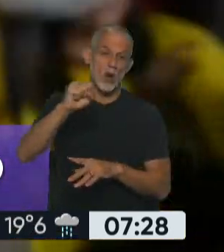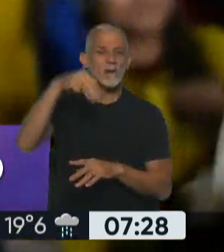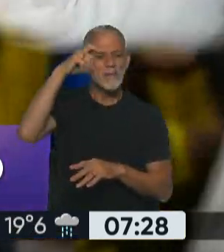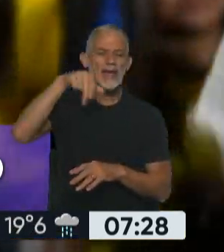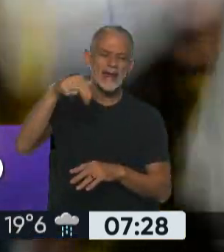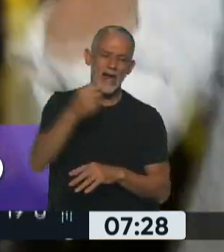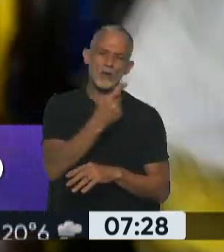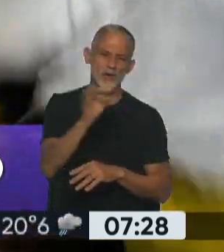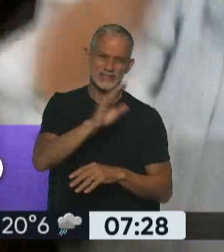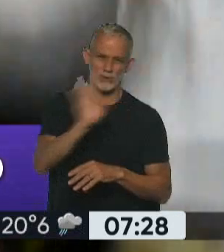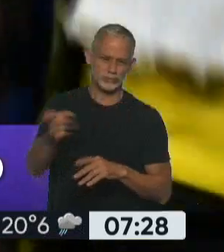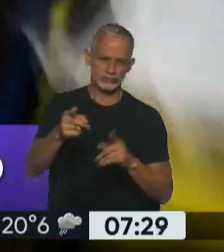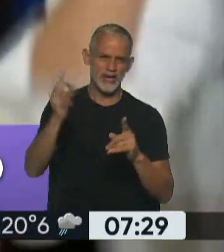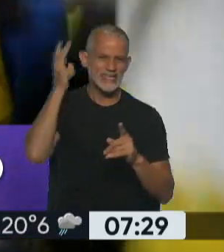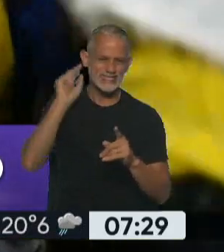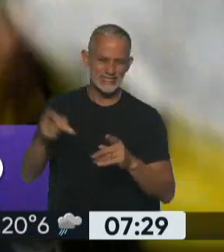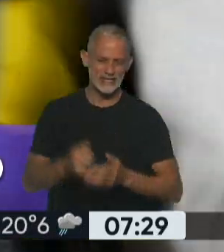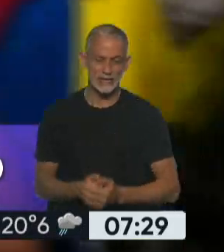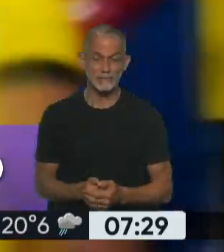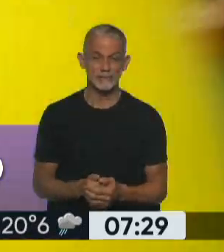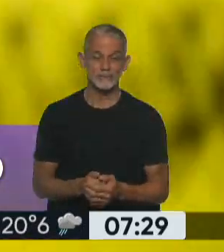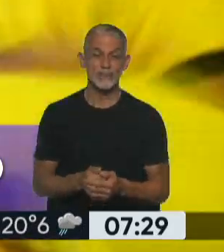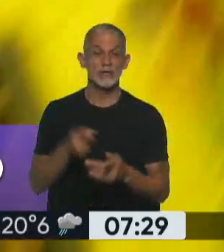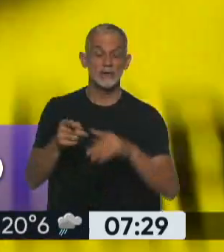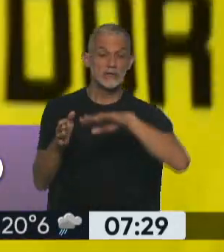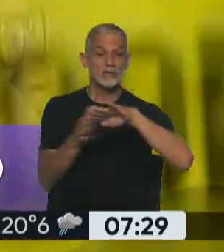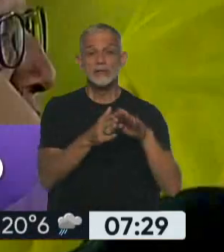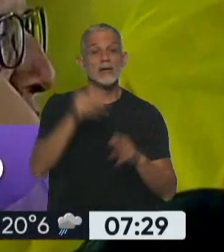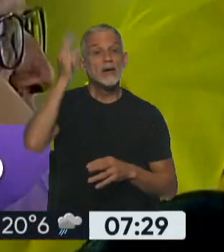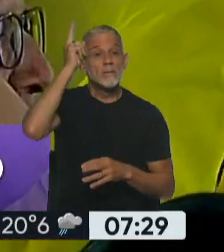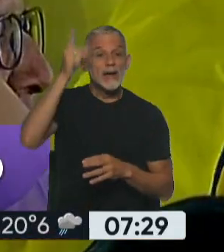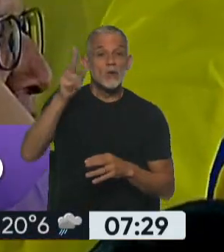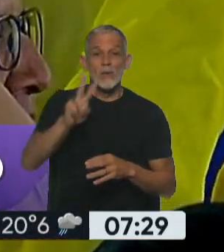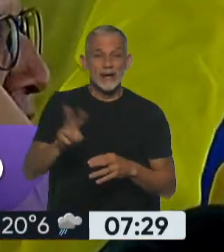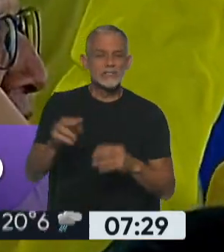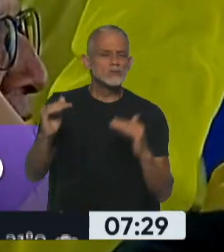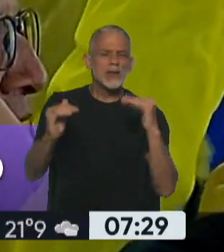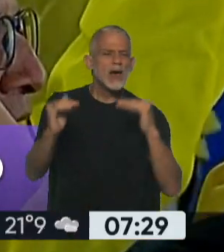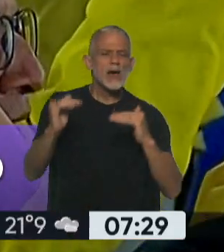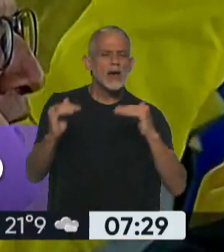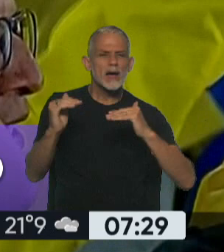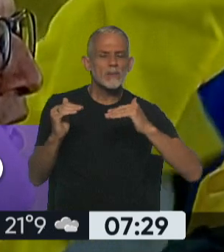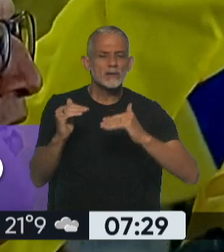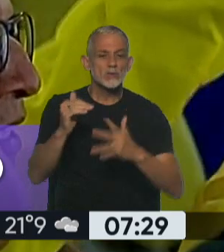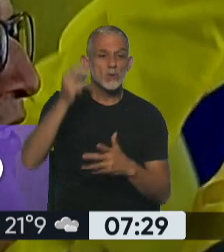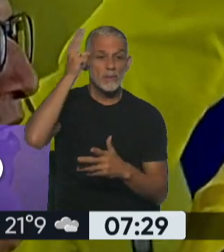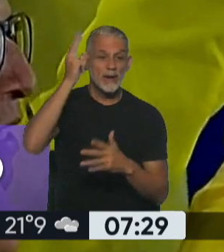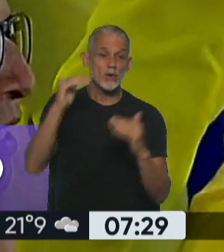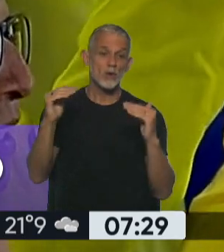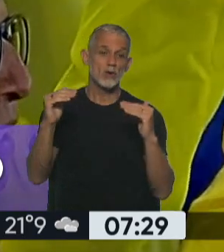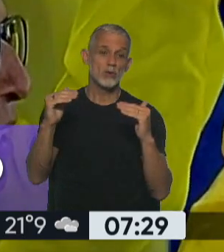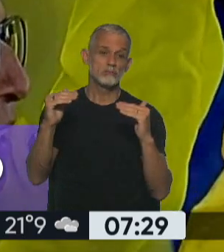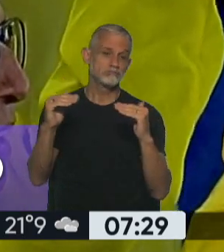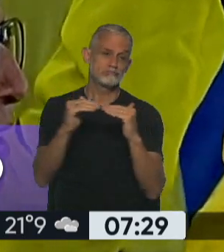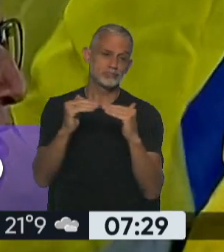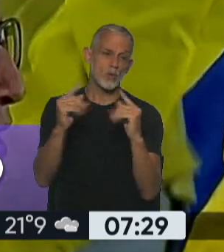el 1-0 sobre Chile. Yotun, nos vamos a meter en Perú y Venezuela. Perú empató 1-1 con Venezuela,